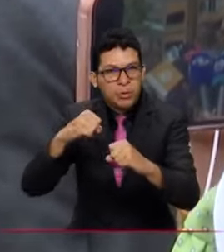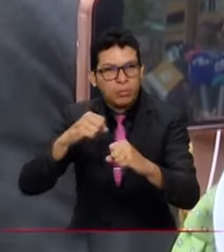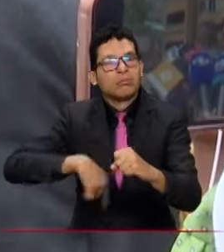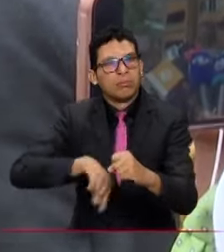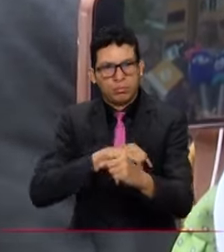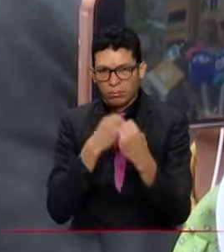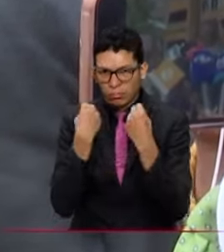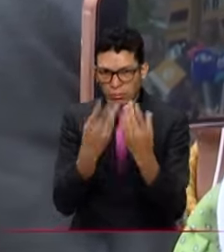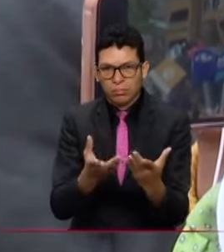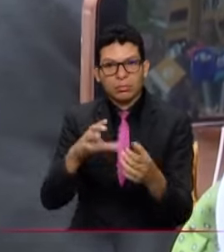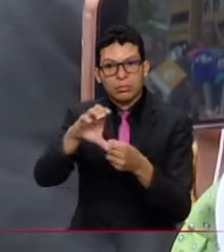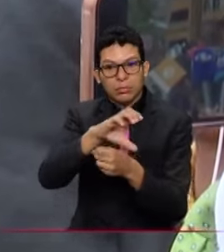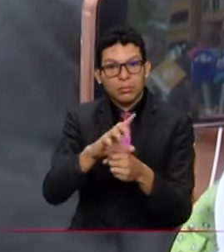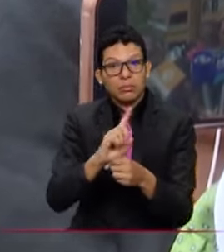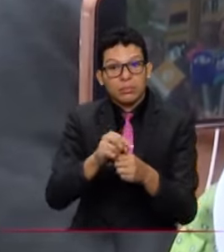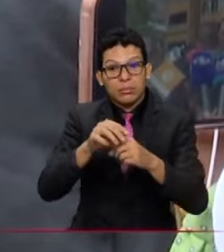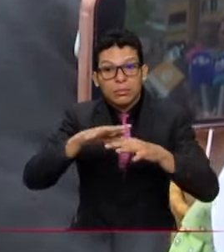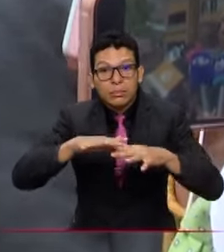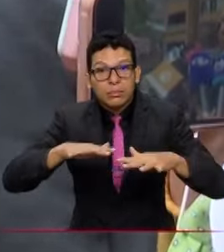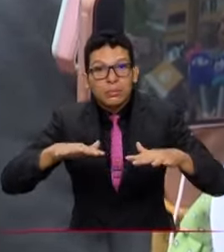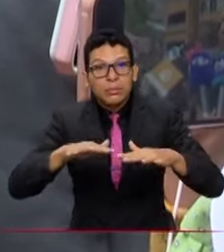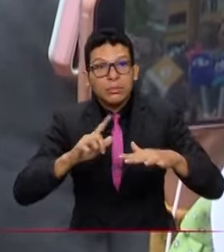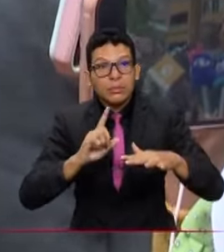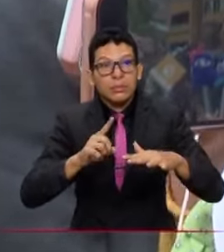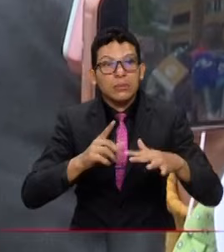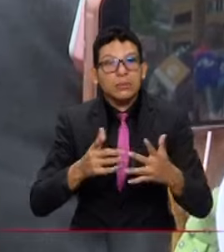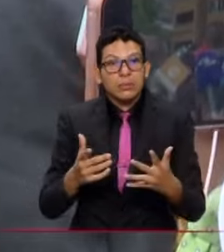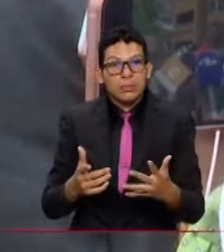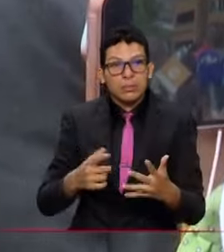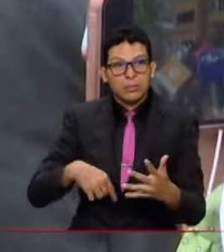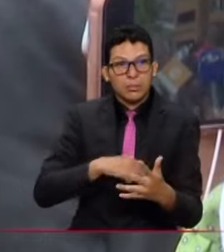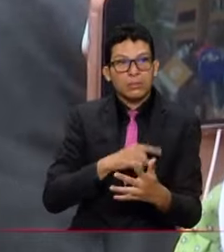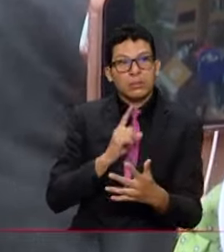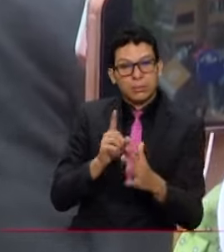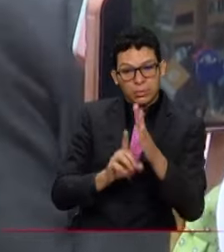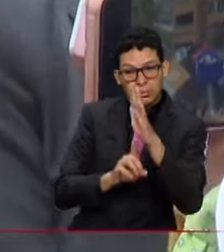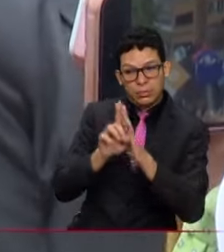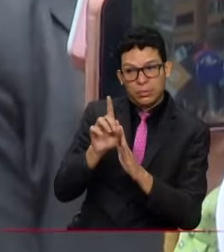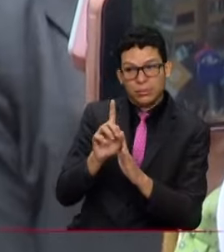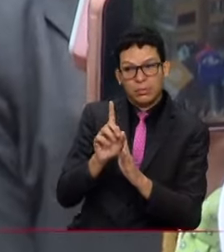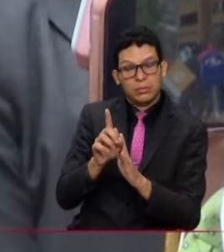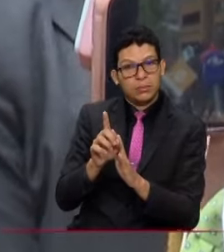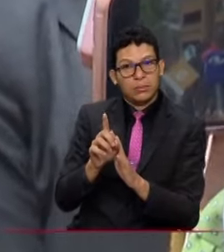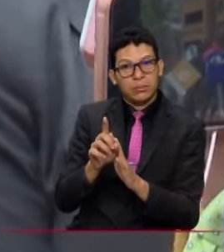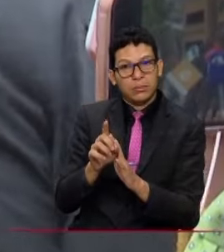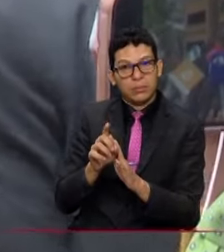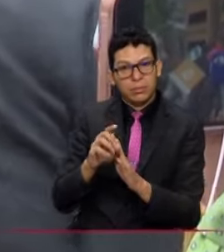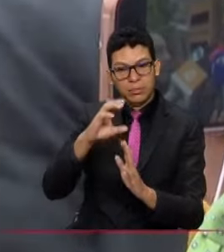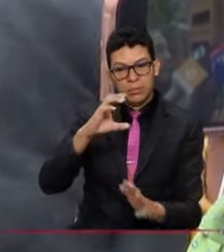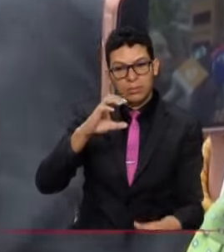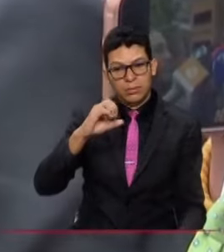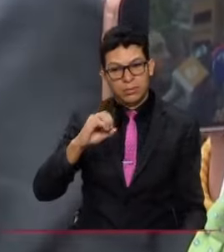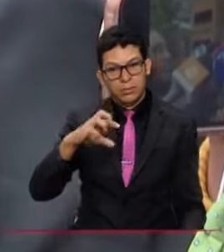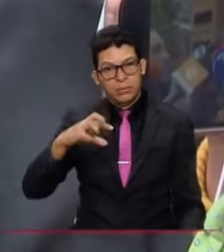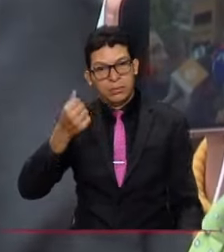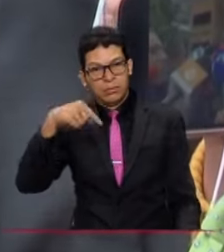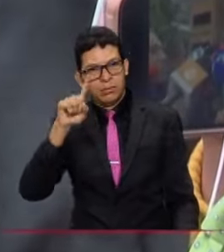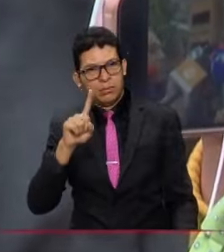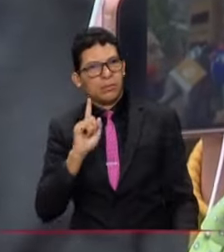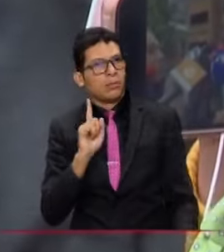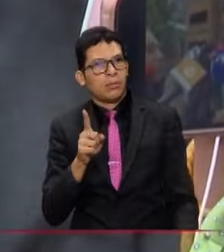ciudades de Cali en los espacios en los que se va a desarrollar la cop16 no